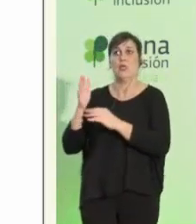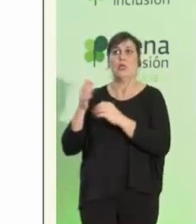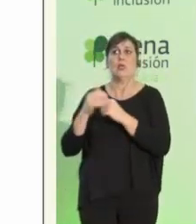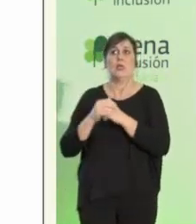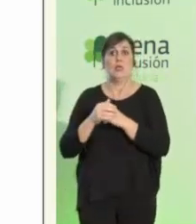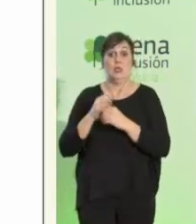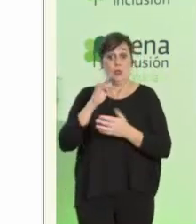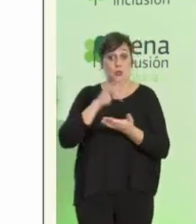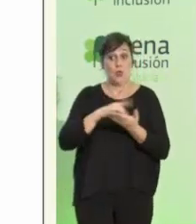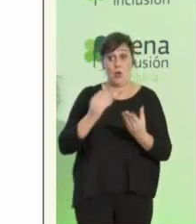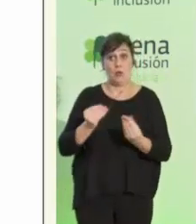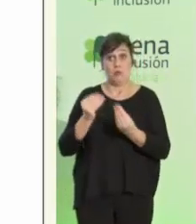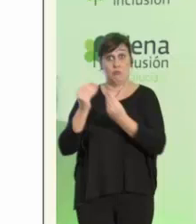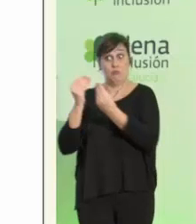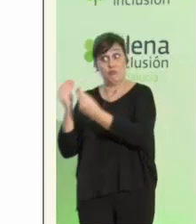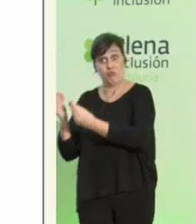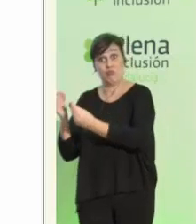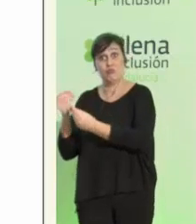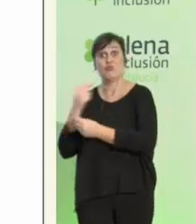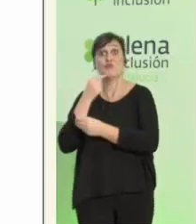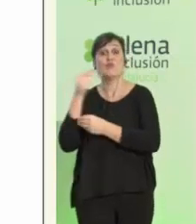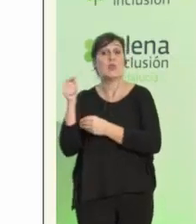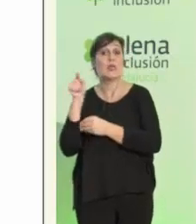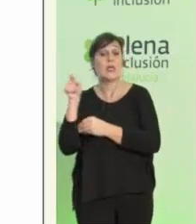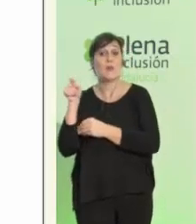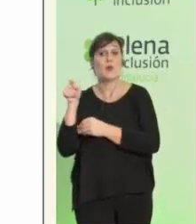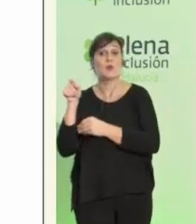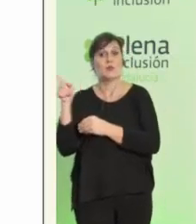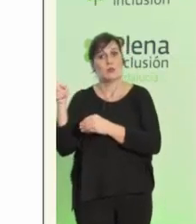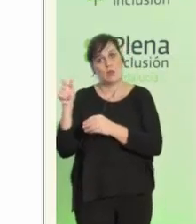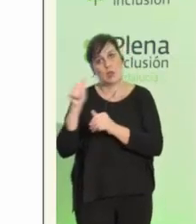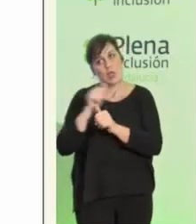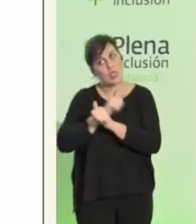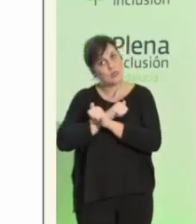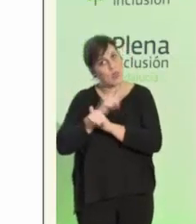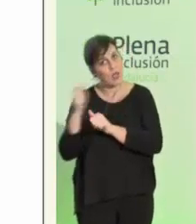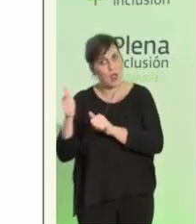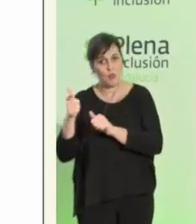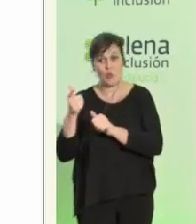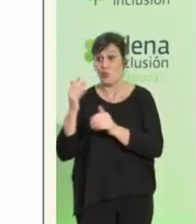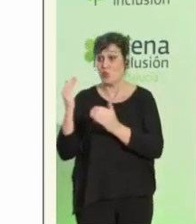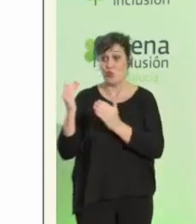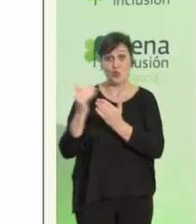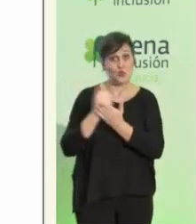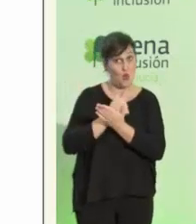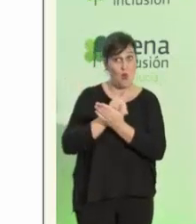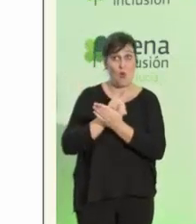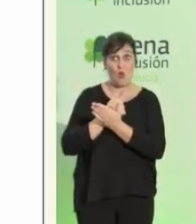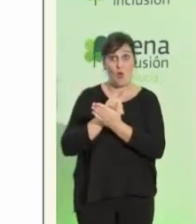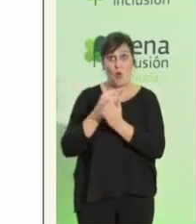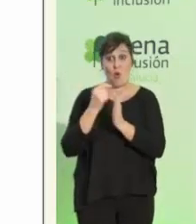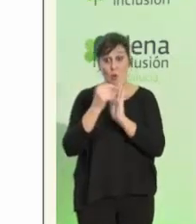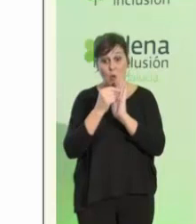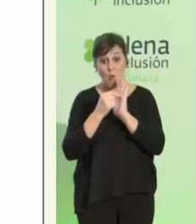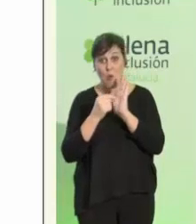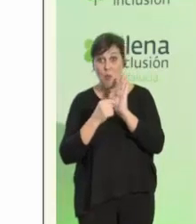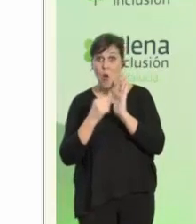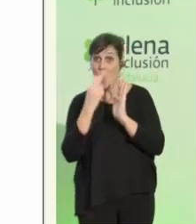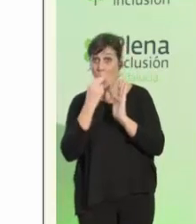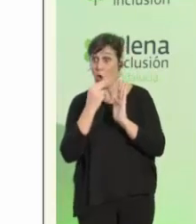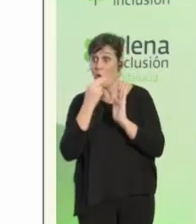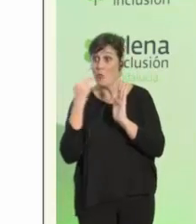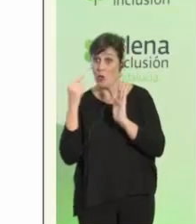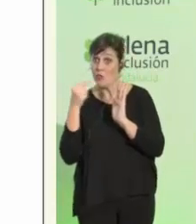cuando le entregamos el documento, le dijimos: esperamos que pueda cumplir todo lo que los compromisos que están establecidos